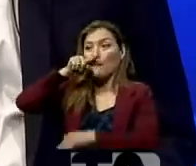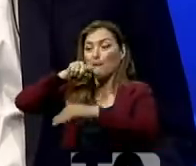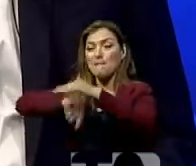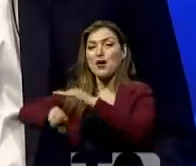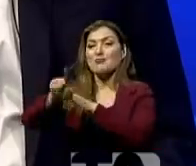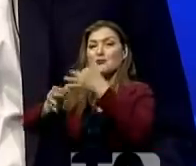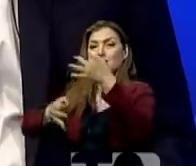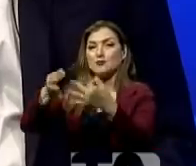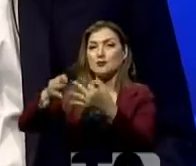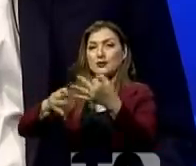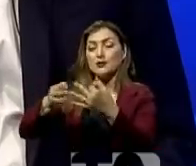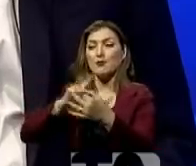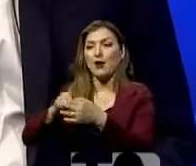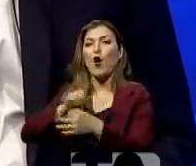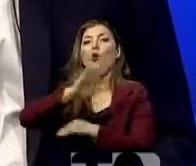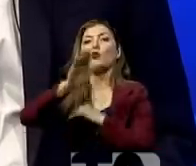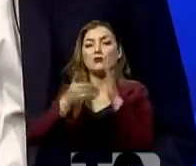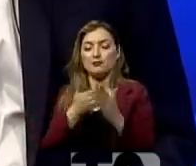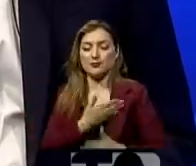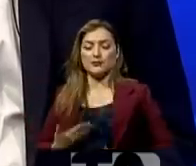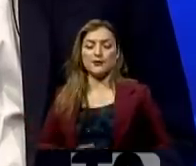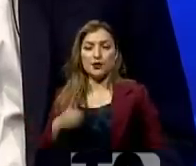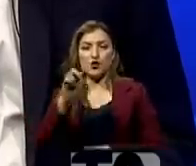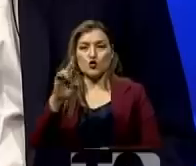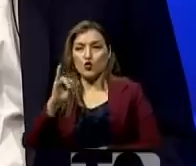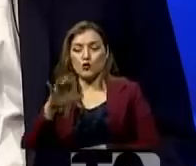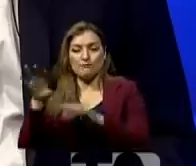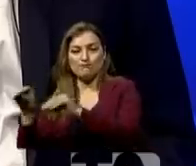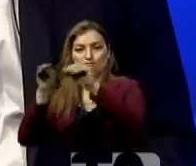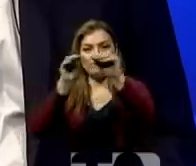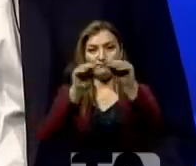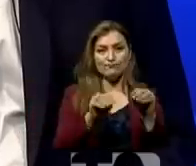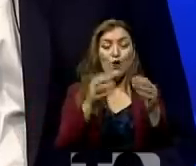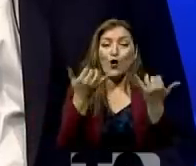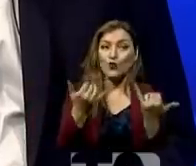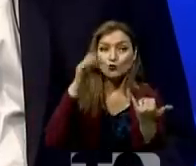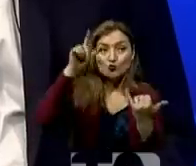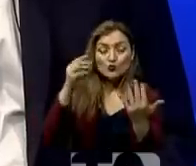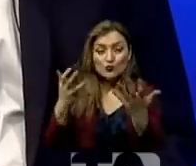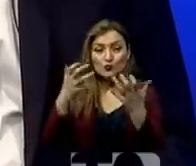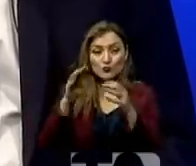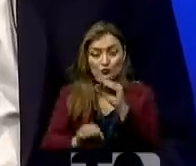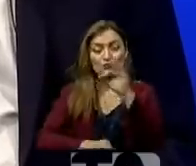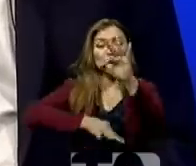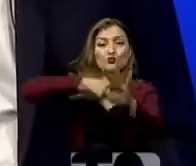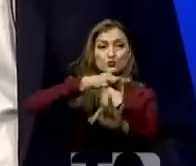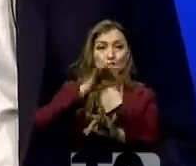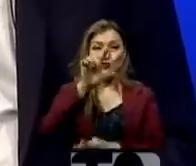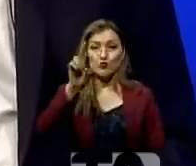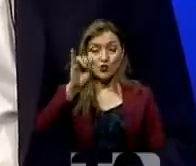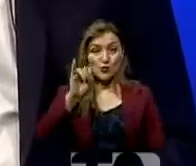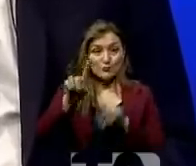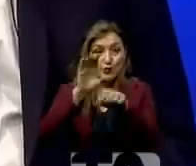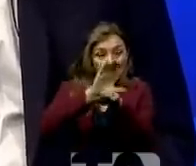estas jornadas de protestas para que para lograr lo que busca el gobierno y restituir agua de lo peor y ha señalado que hay consejeros del gobierno